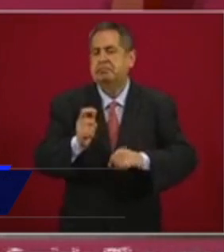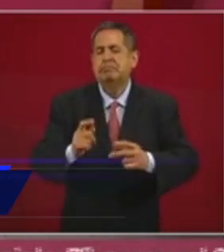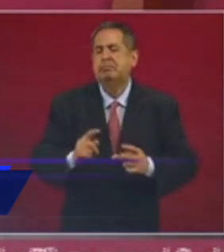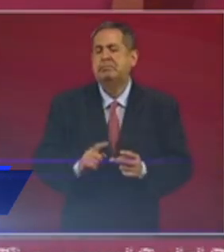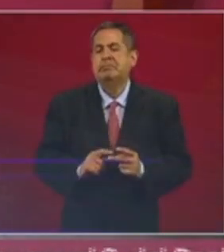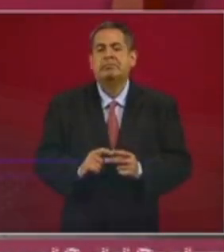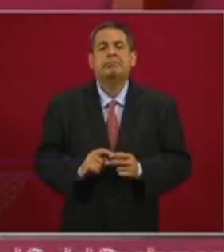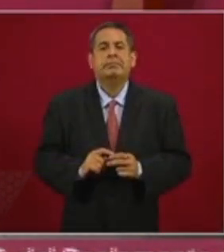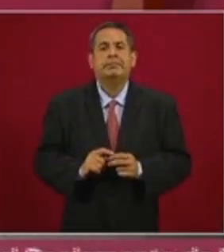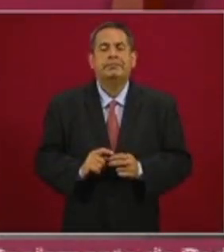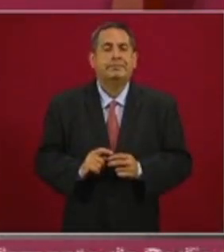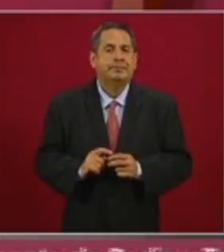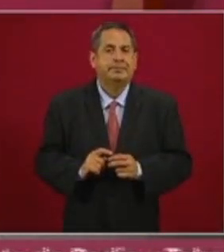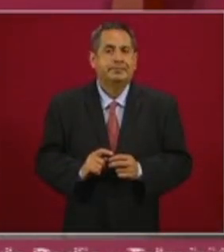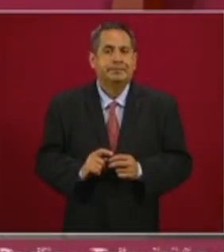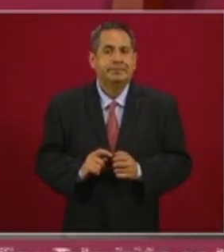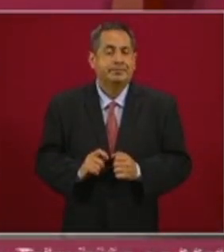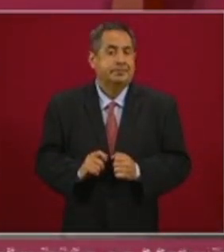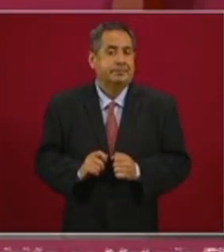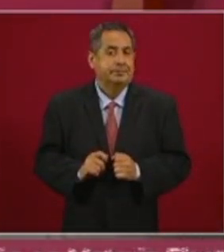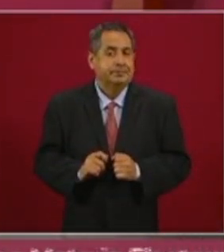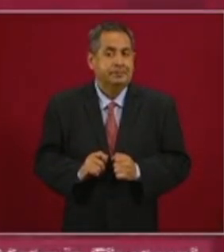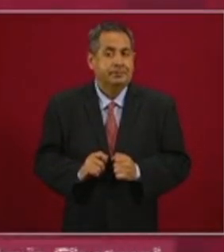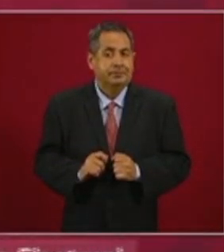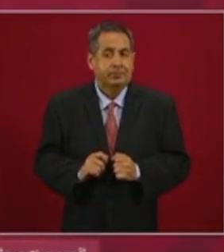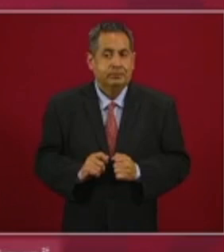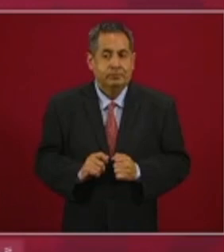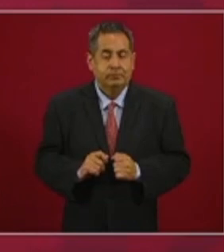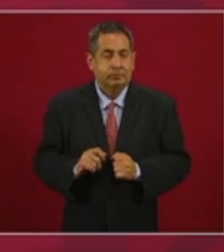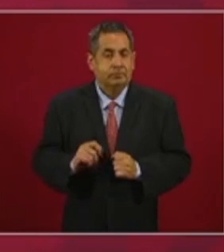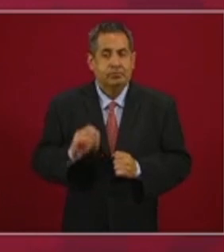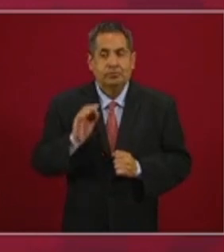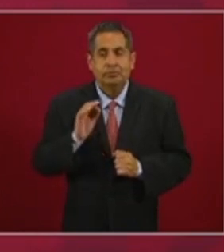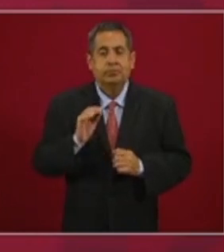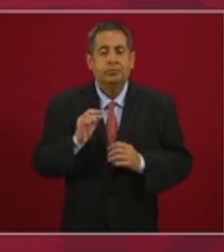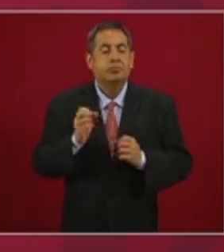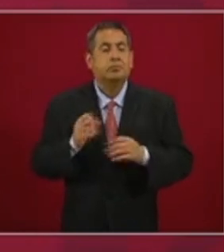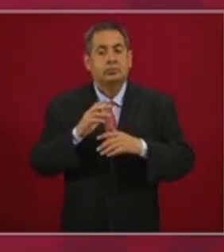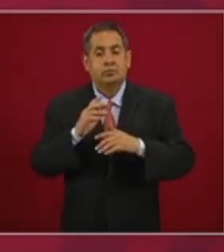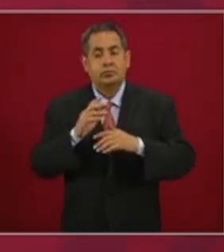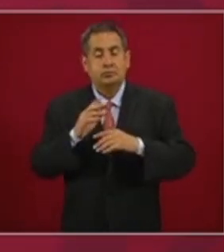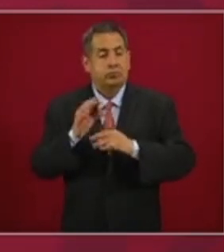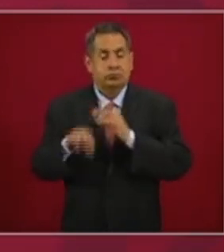que cumplimos con la meta